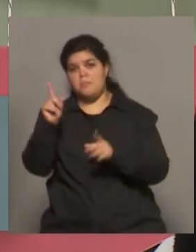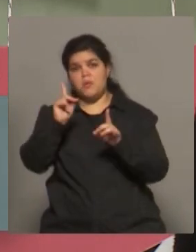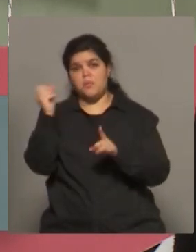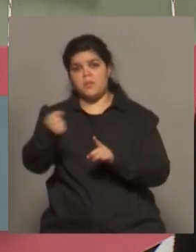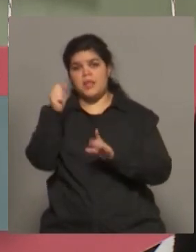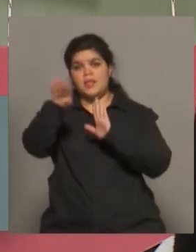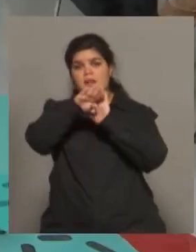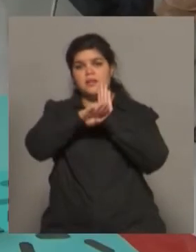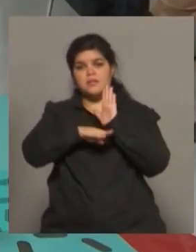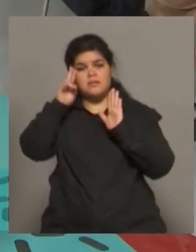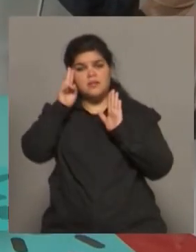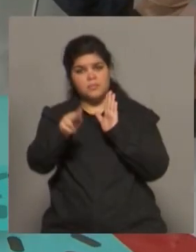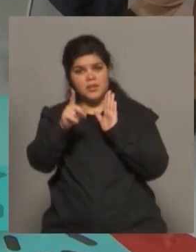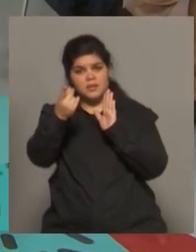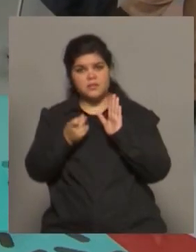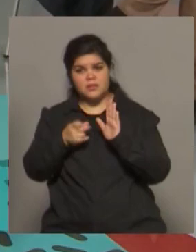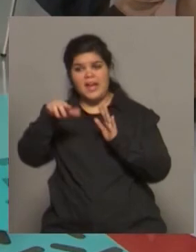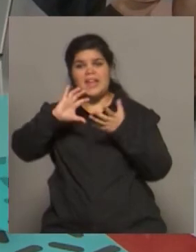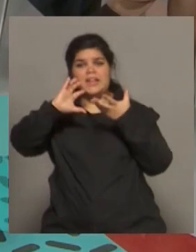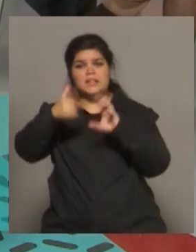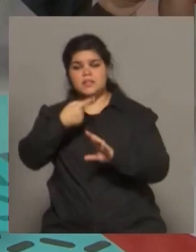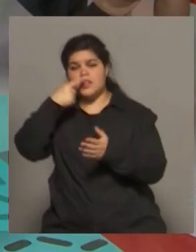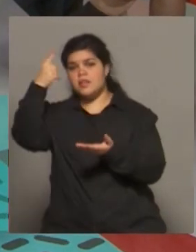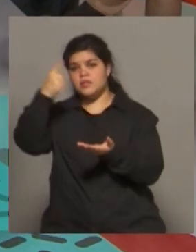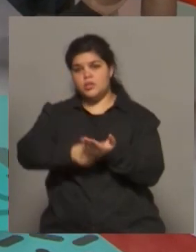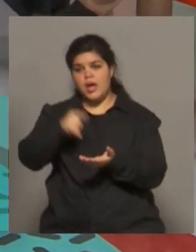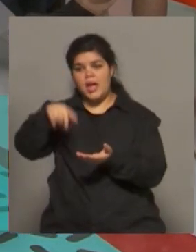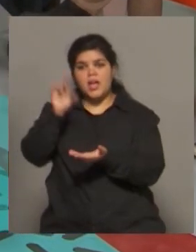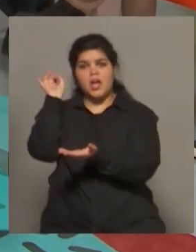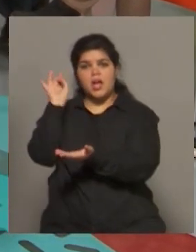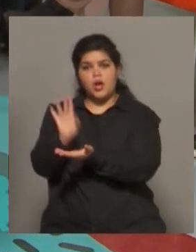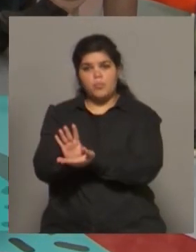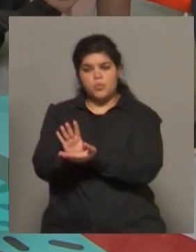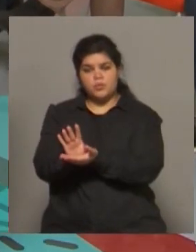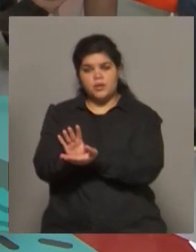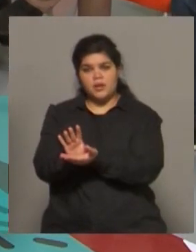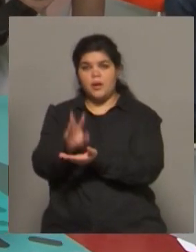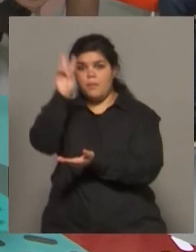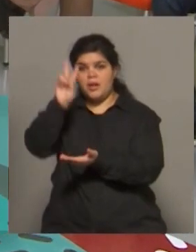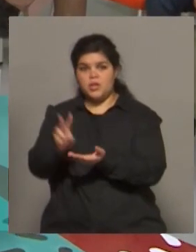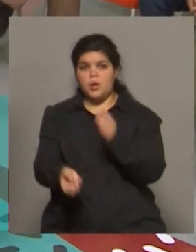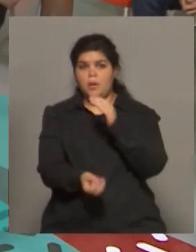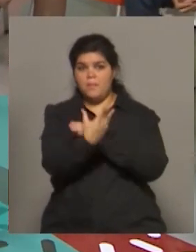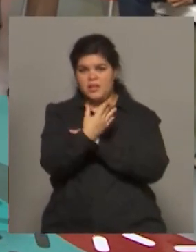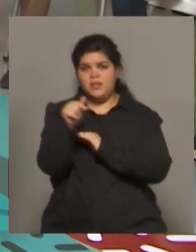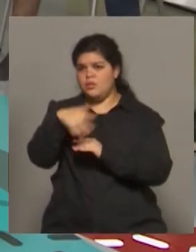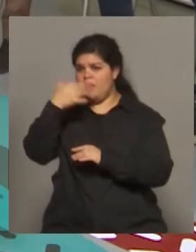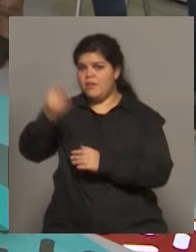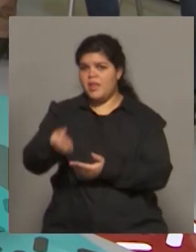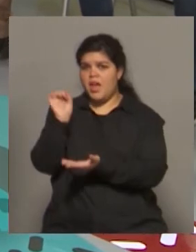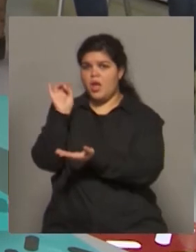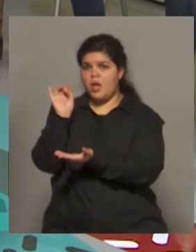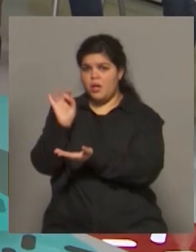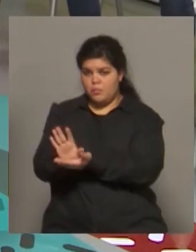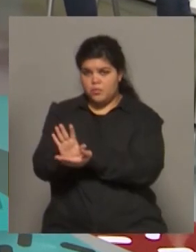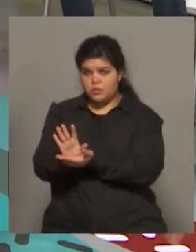respetar, y la crisis, digamos, la decisión de expulsar a Venezuela del Mercosur, porque fue una expulsión en el